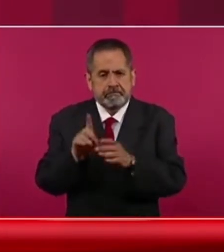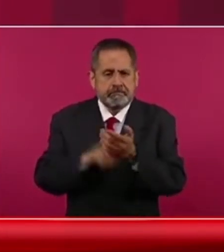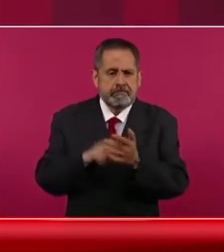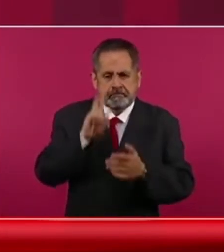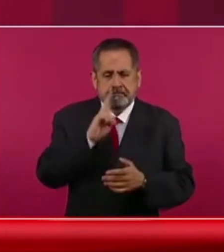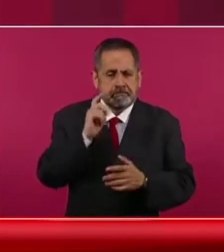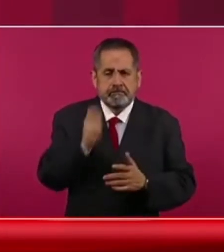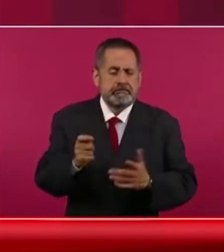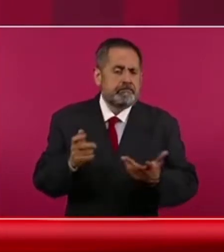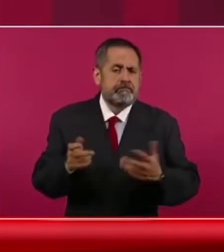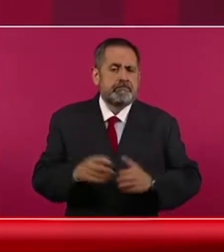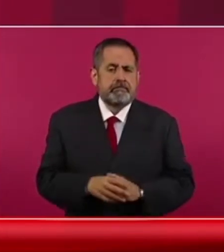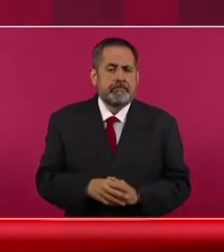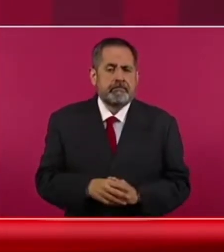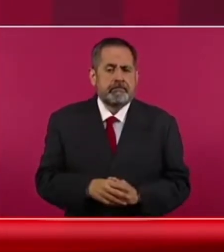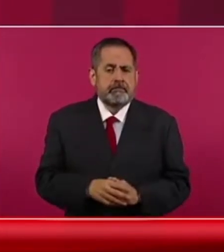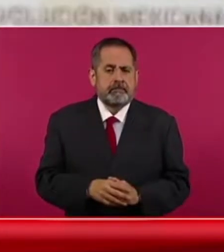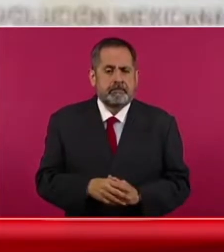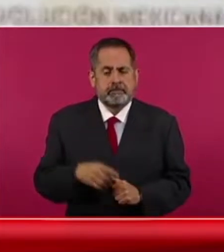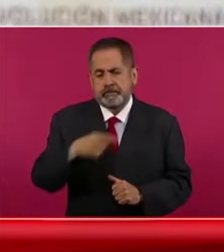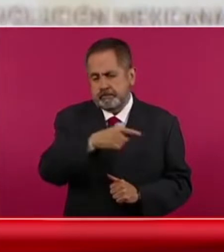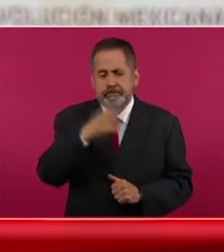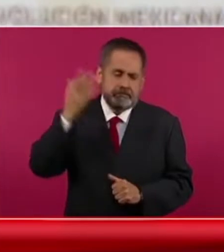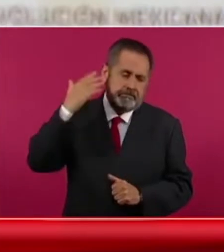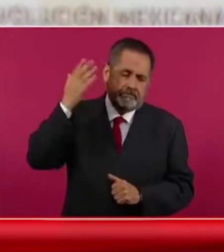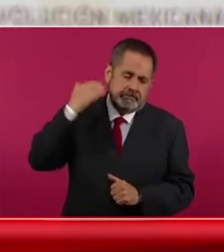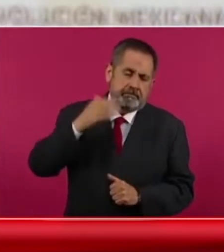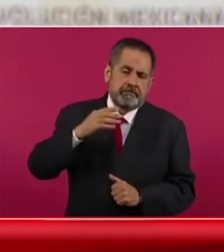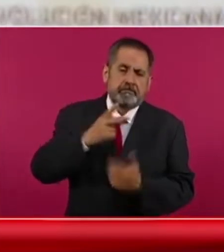pues fue un mal proyecto